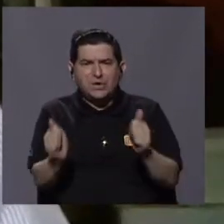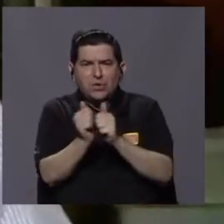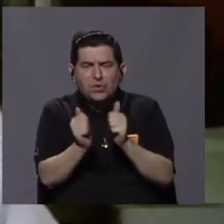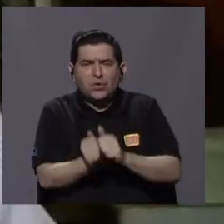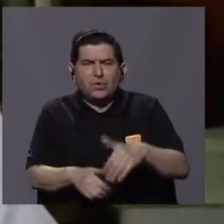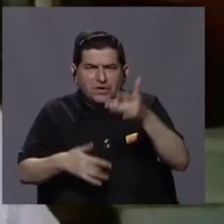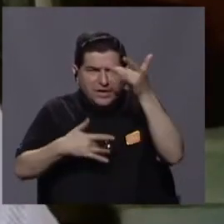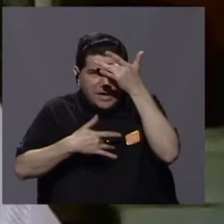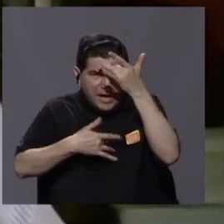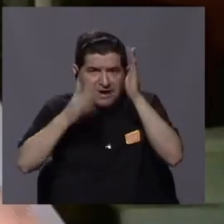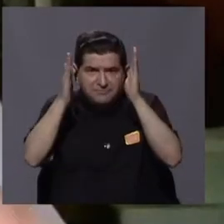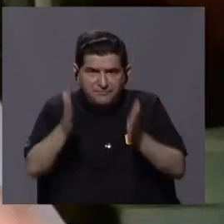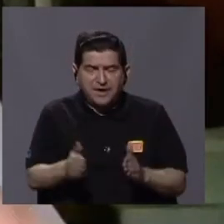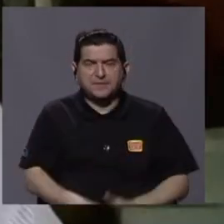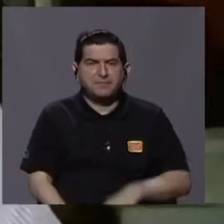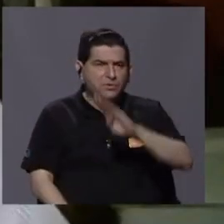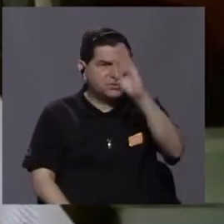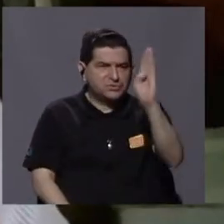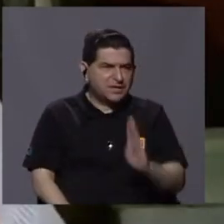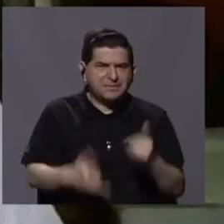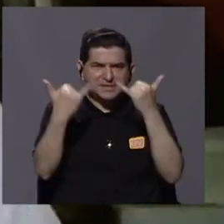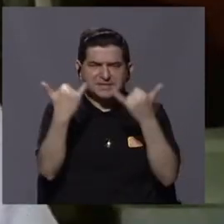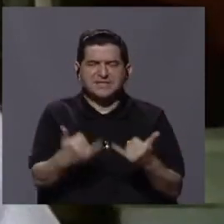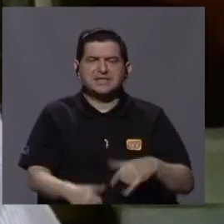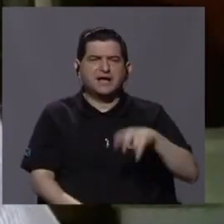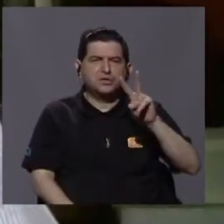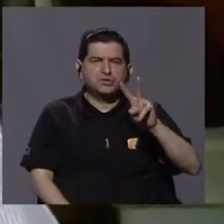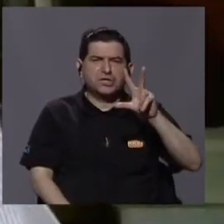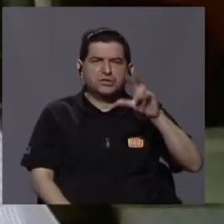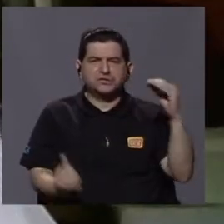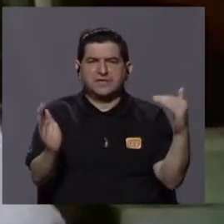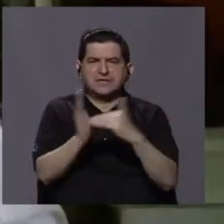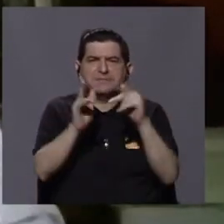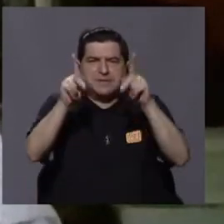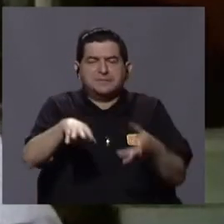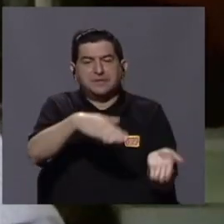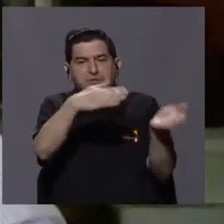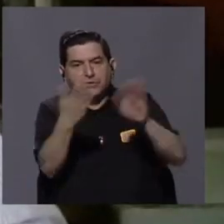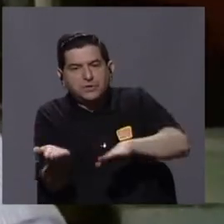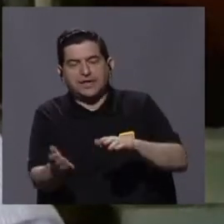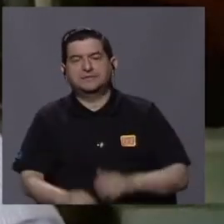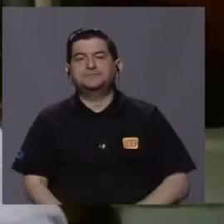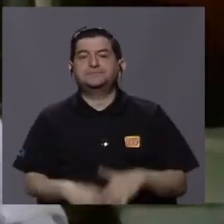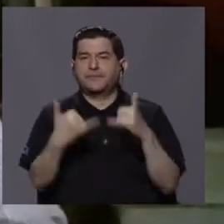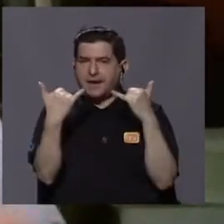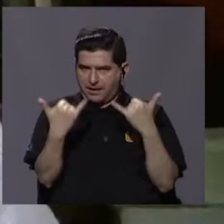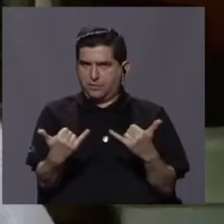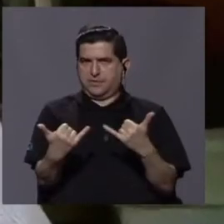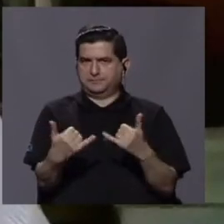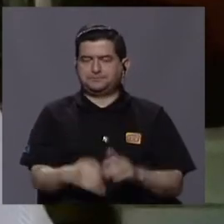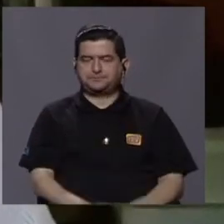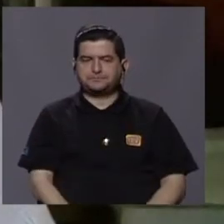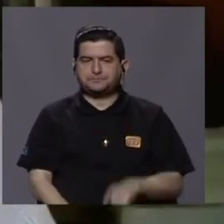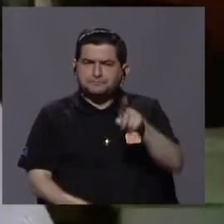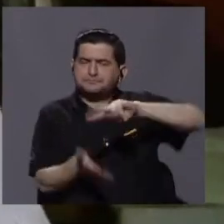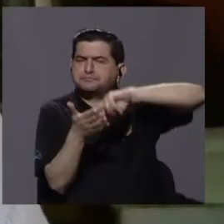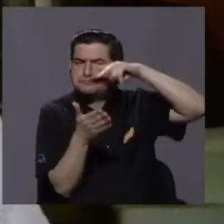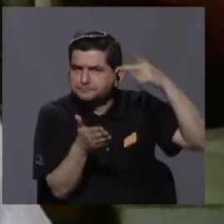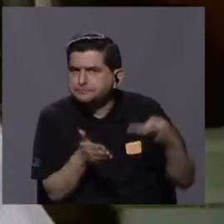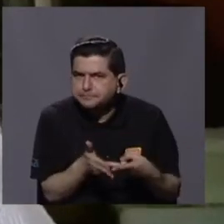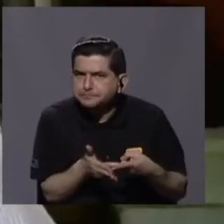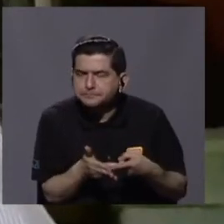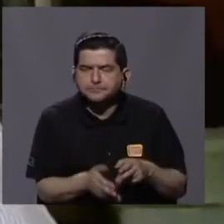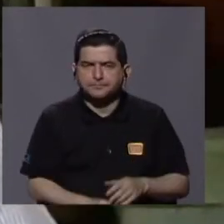en brasil tienen ya se acerca a 230 mil fallecidos esto ha llevado a que